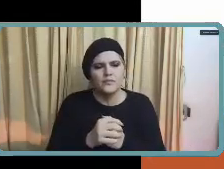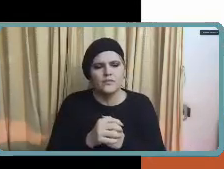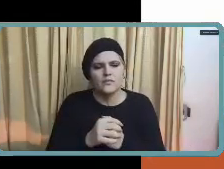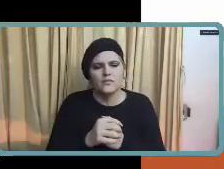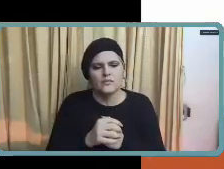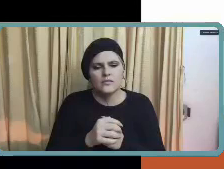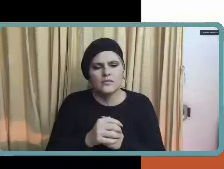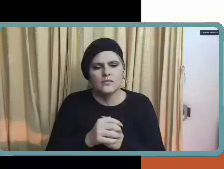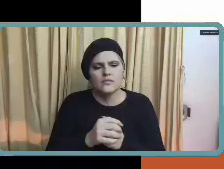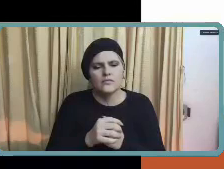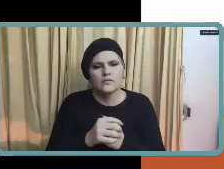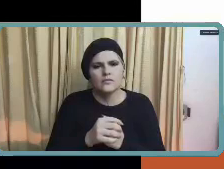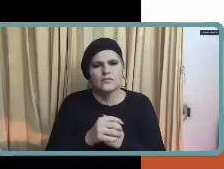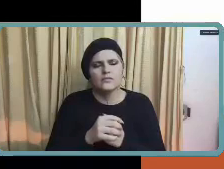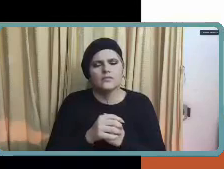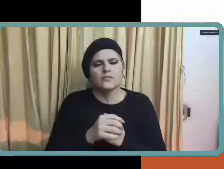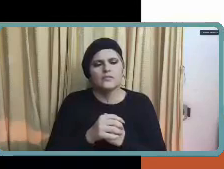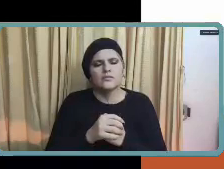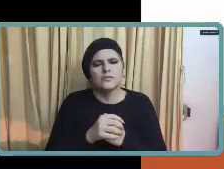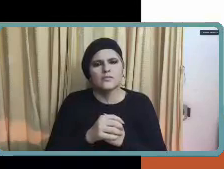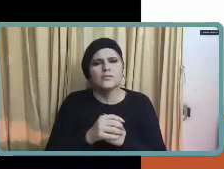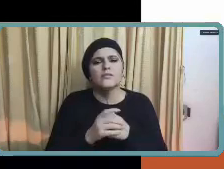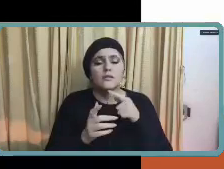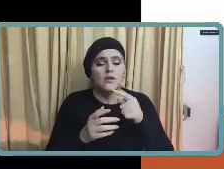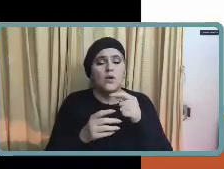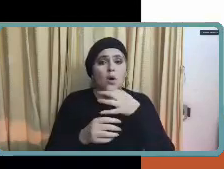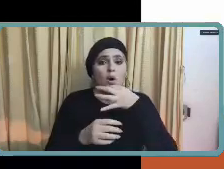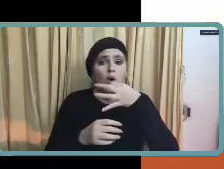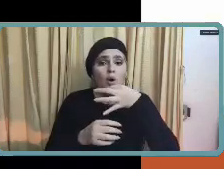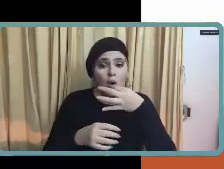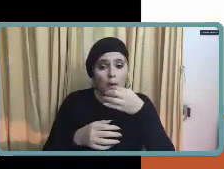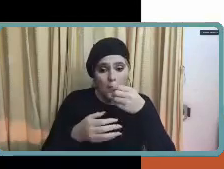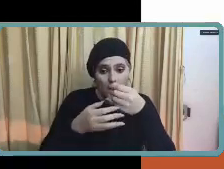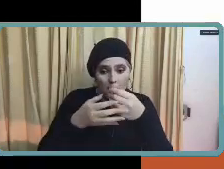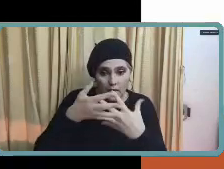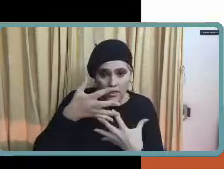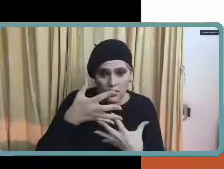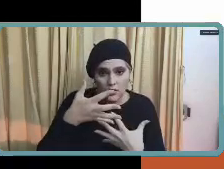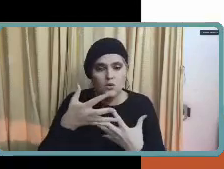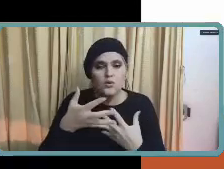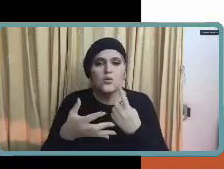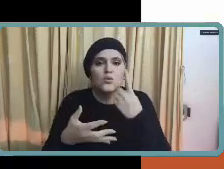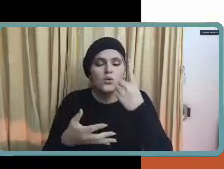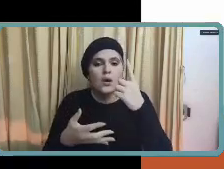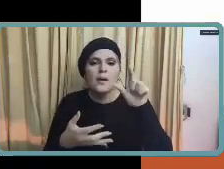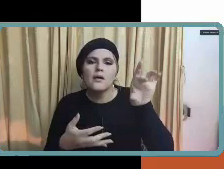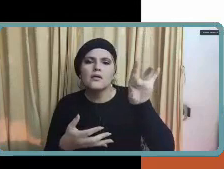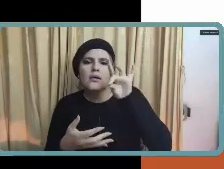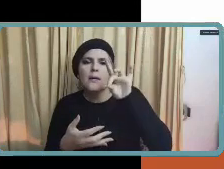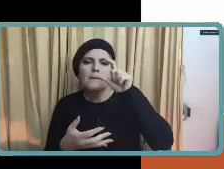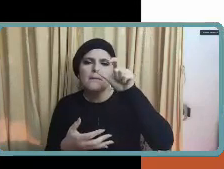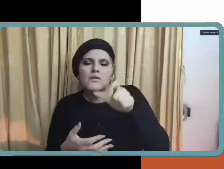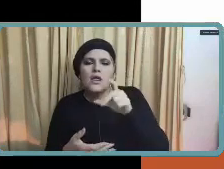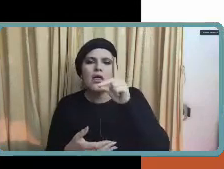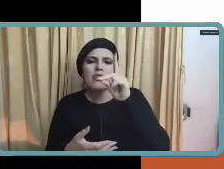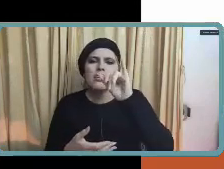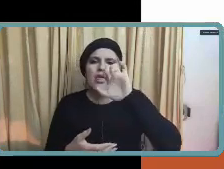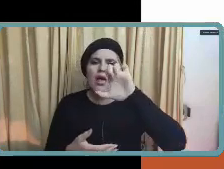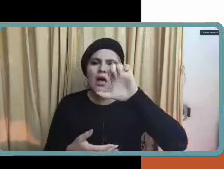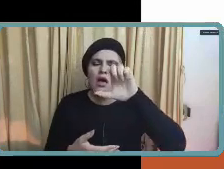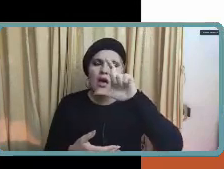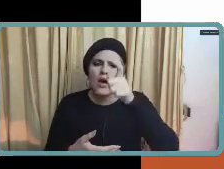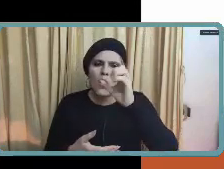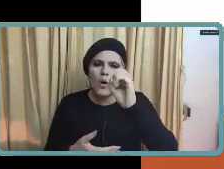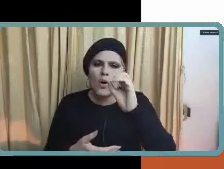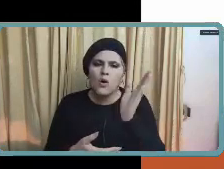muchos, digamos, comentarios del Facebook, había uno de Diego Infante y que él le decía y que a él le gustaba